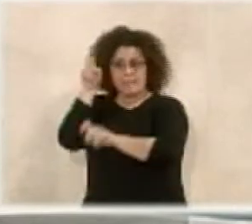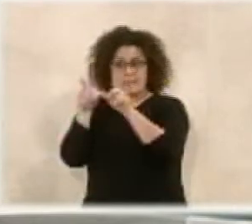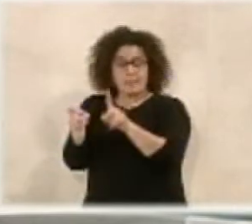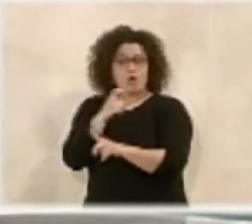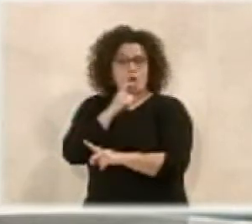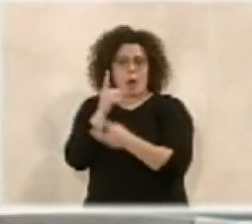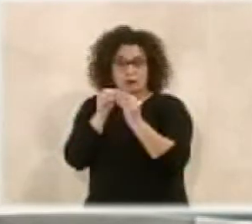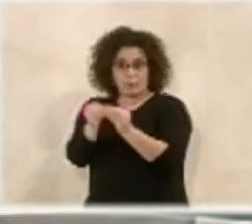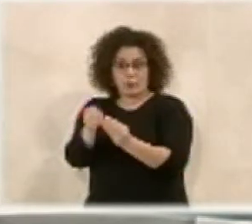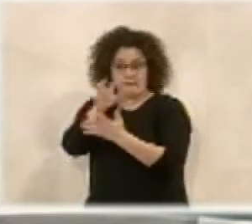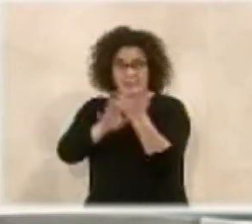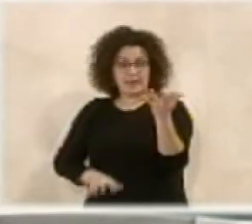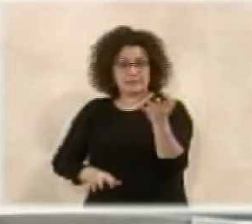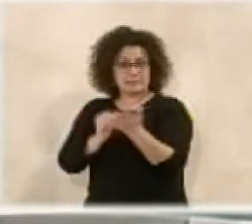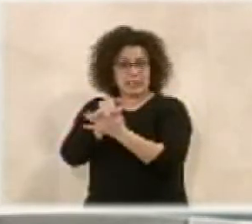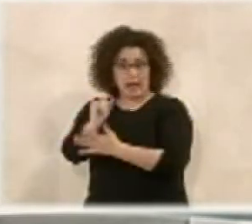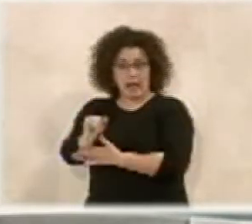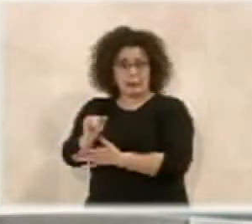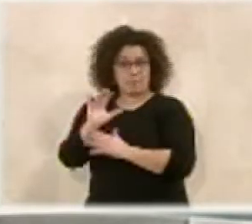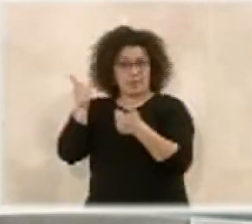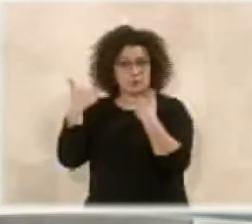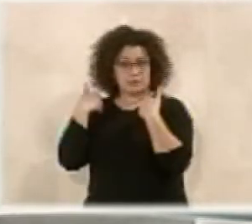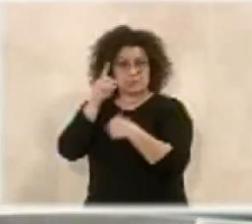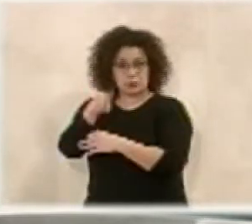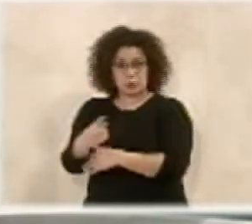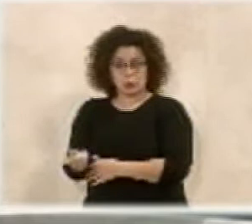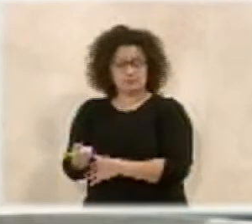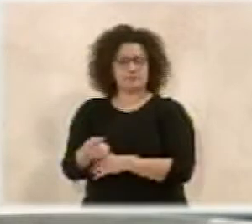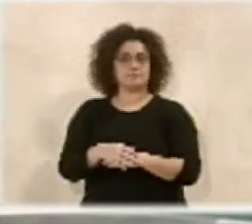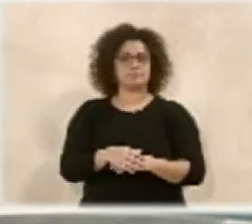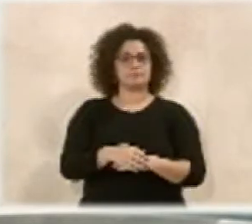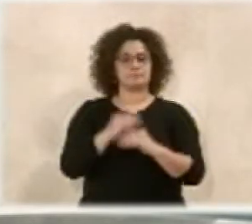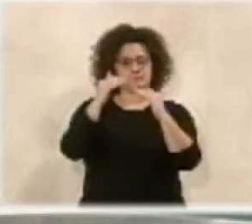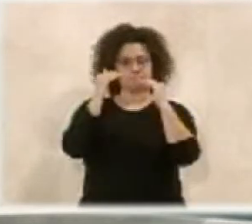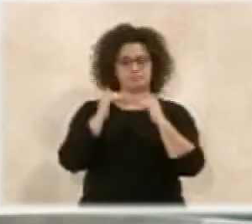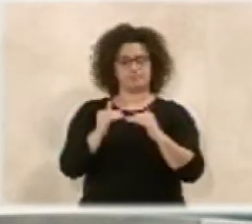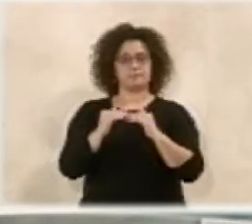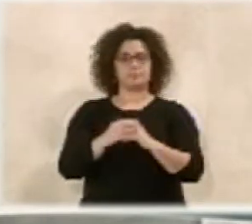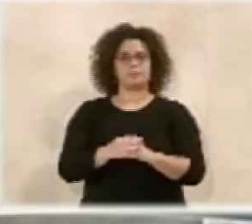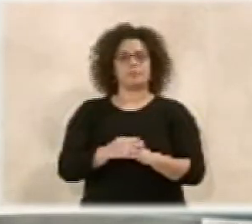esa actuación, ese expediente, si se ha iniciado esa responsabilidad? Por otra parte,